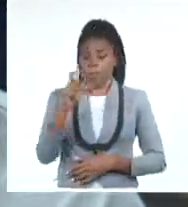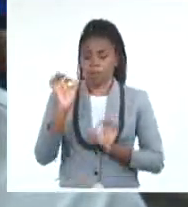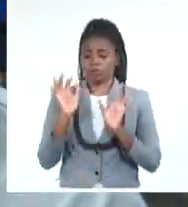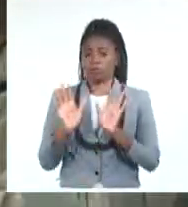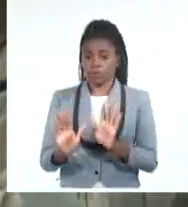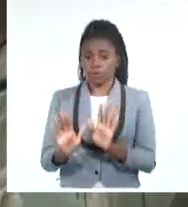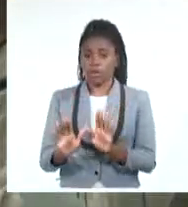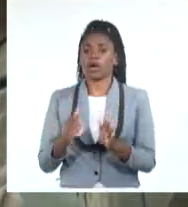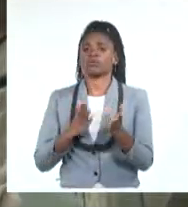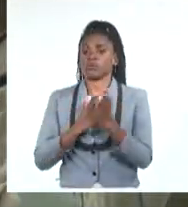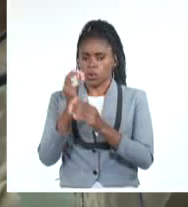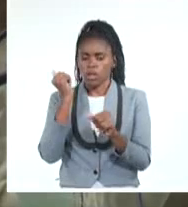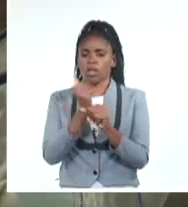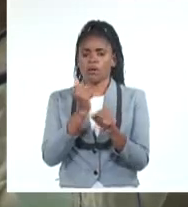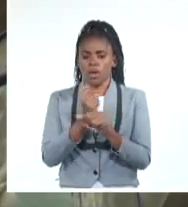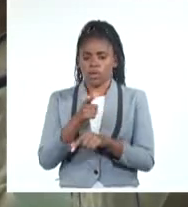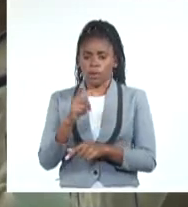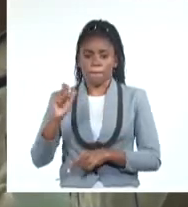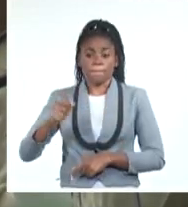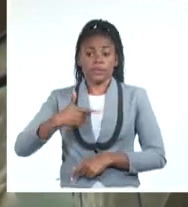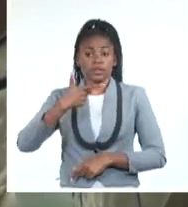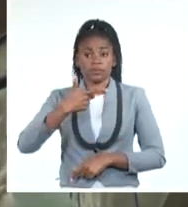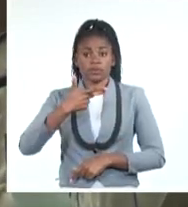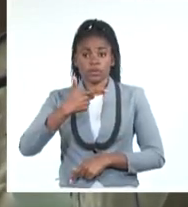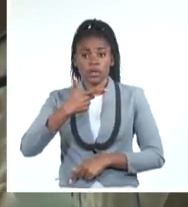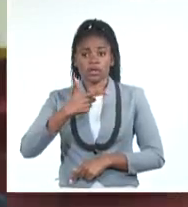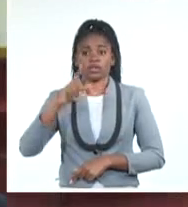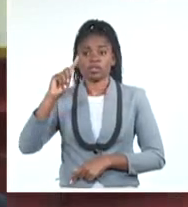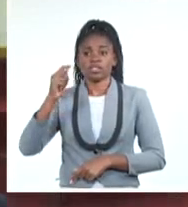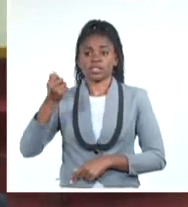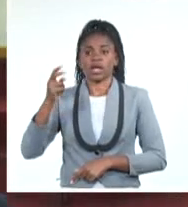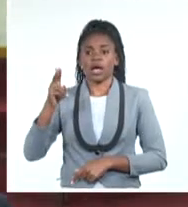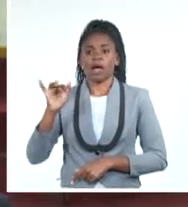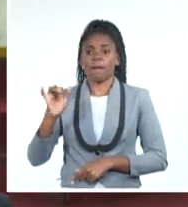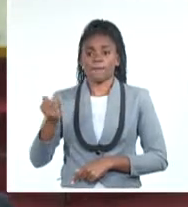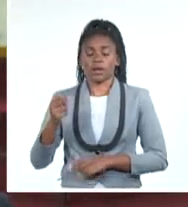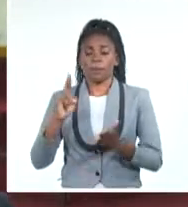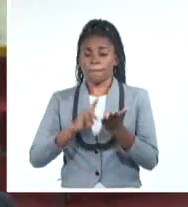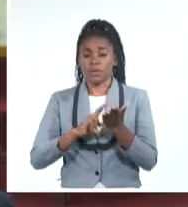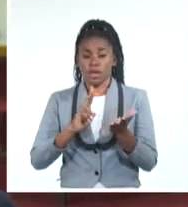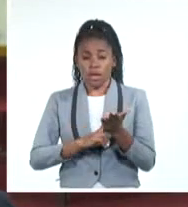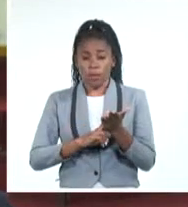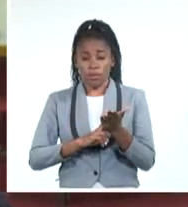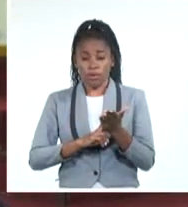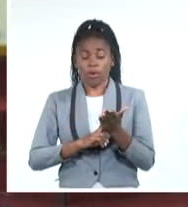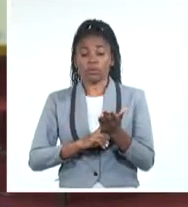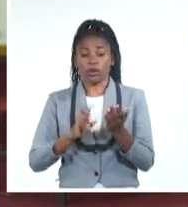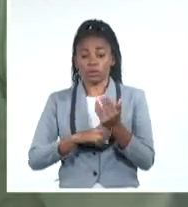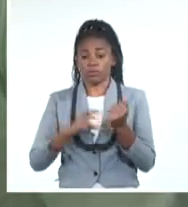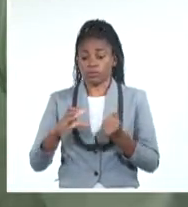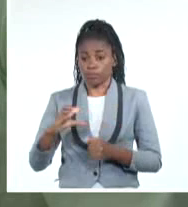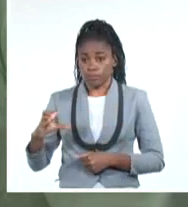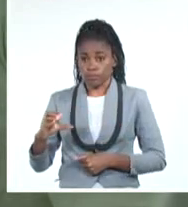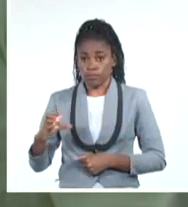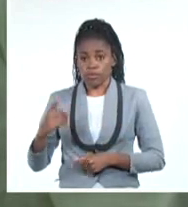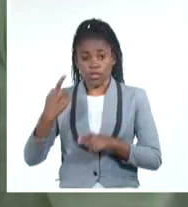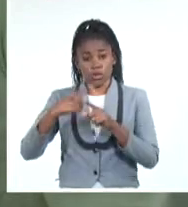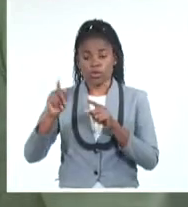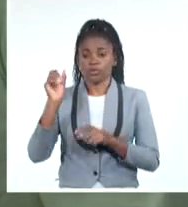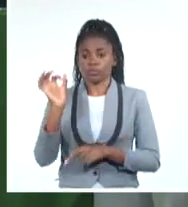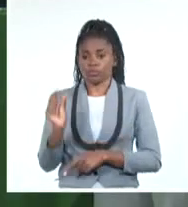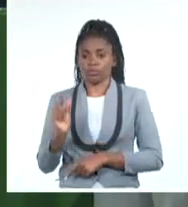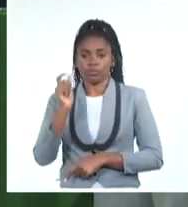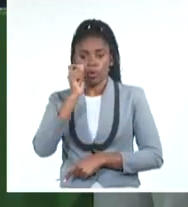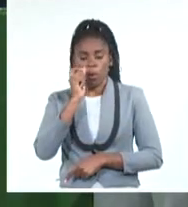en esas funciones el viceprimer ministro Jorge Luis Tapia Fonseca el miembro del comité central Joel caipo Ruiz y Eulogio